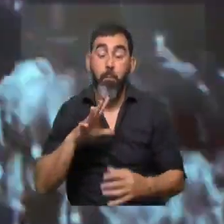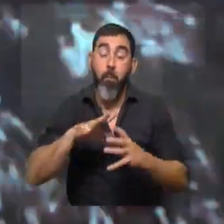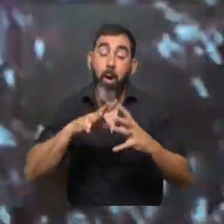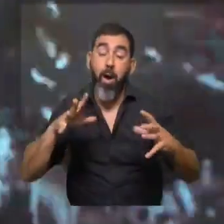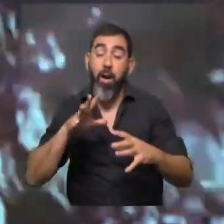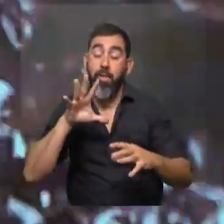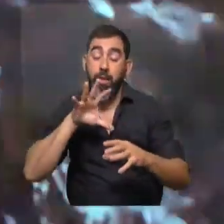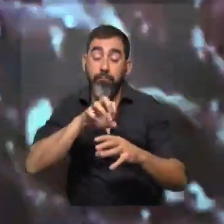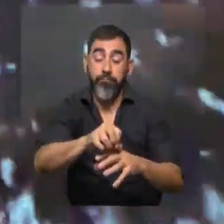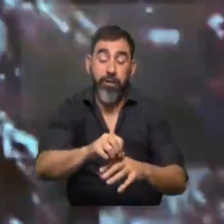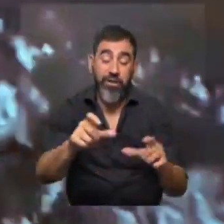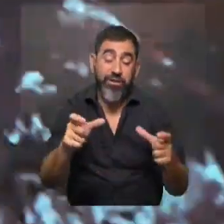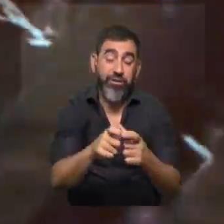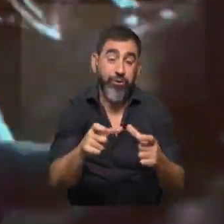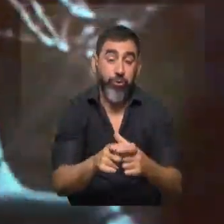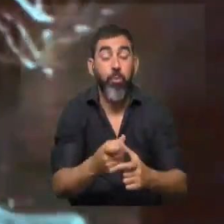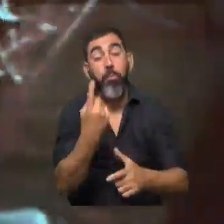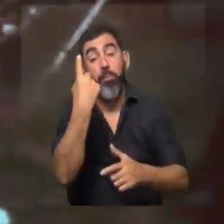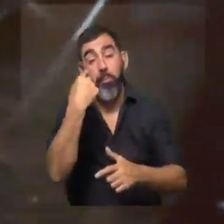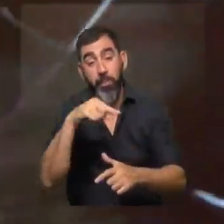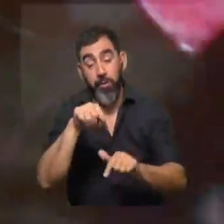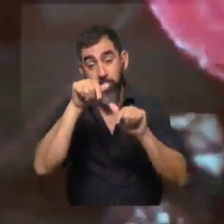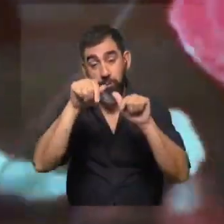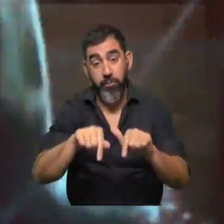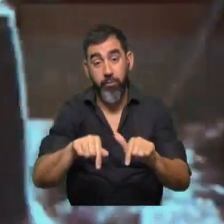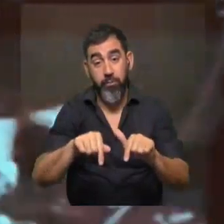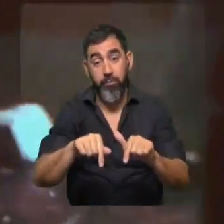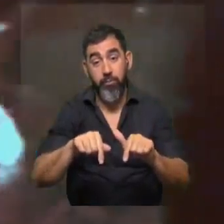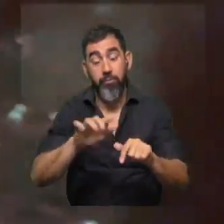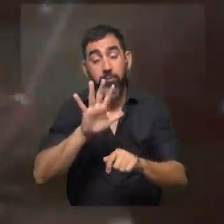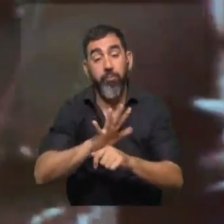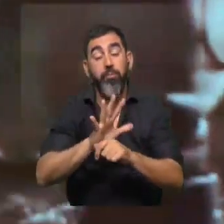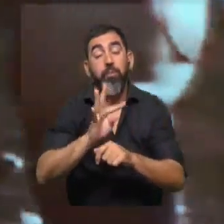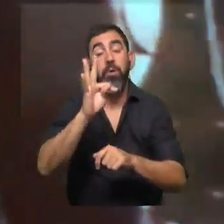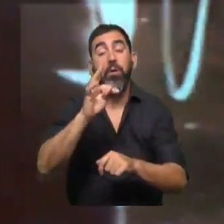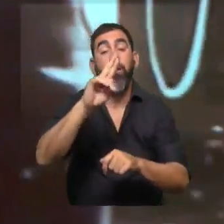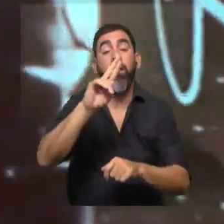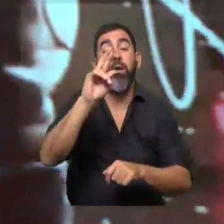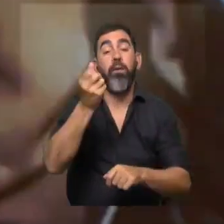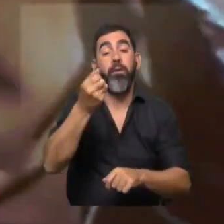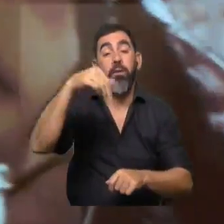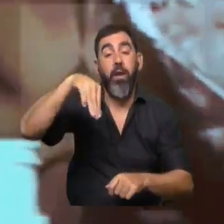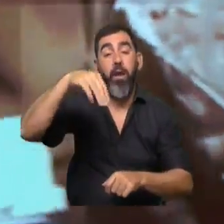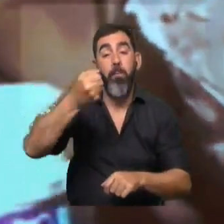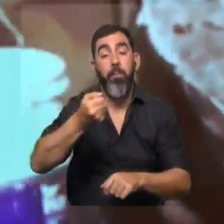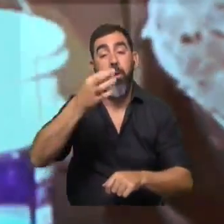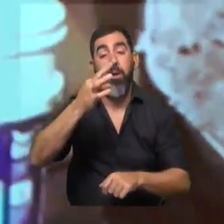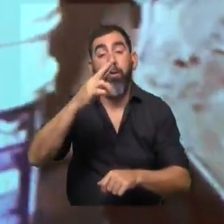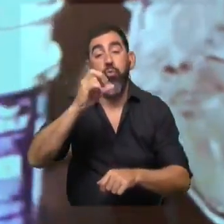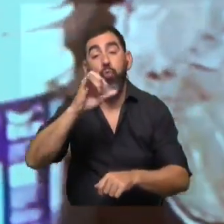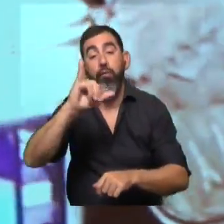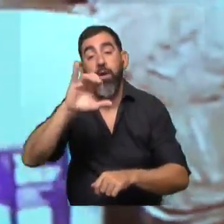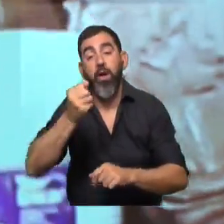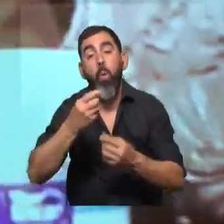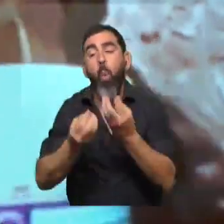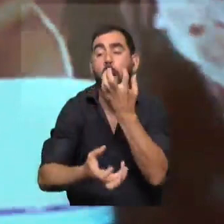¿no? Hablando de ríos. Sin embargo, acá hablamos de una trama trófica y se mira ya no tanto como qué animal se alimenta de